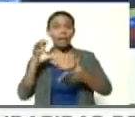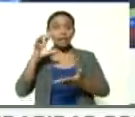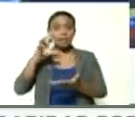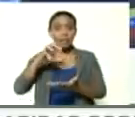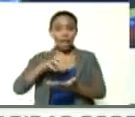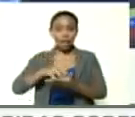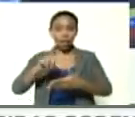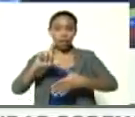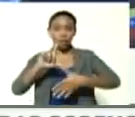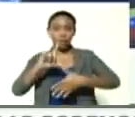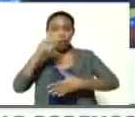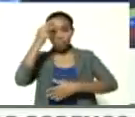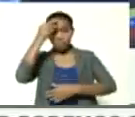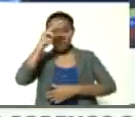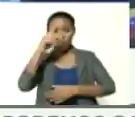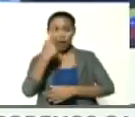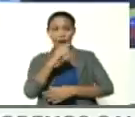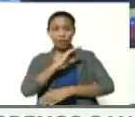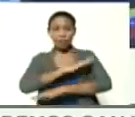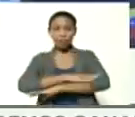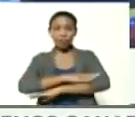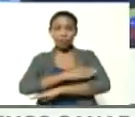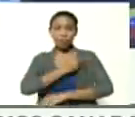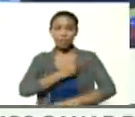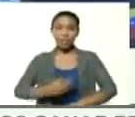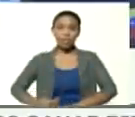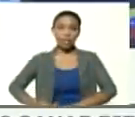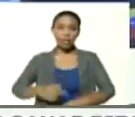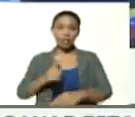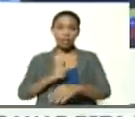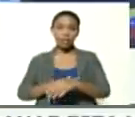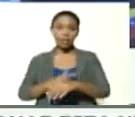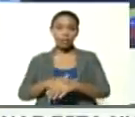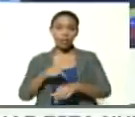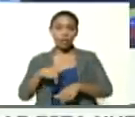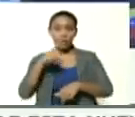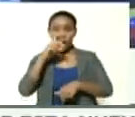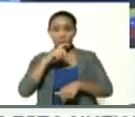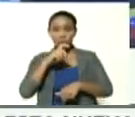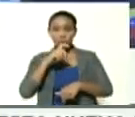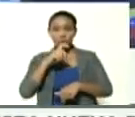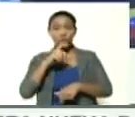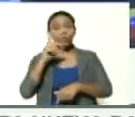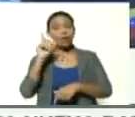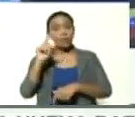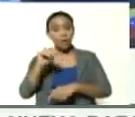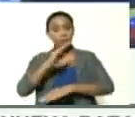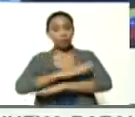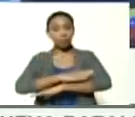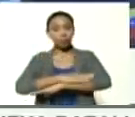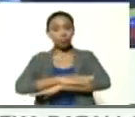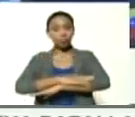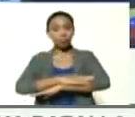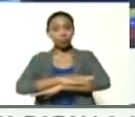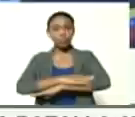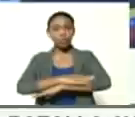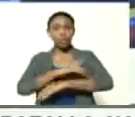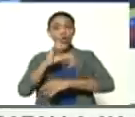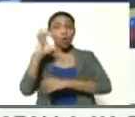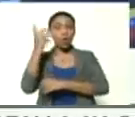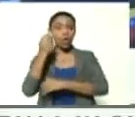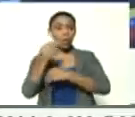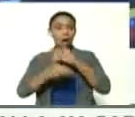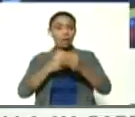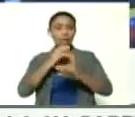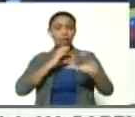caribeños, México está ejerciendo la presidencia pro tempore este año, bueno, también actúe y logremos tener